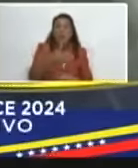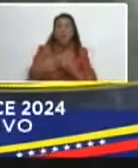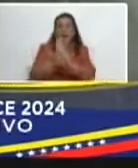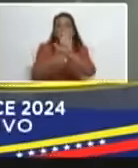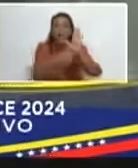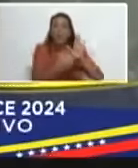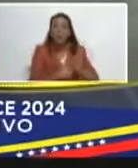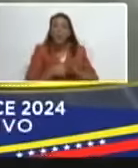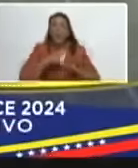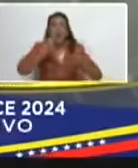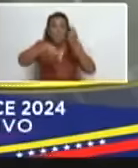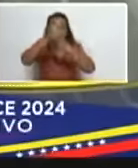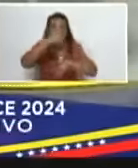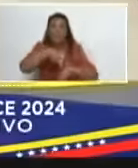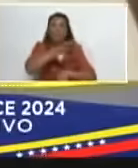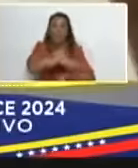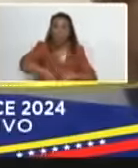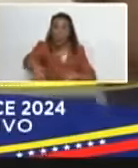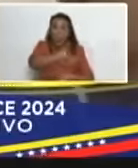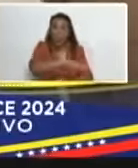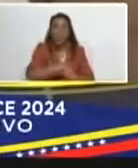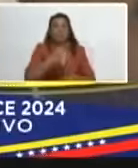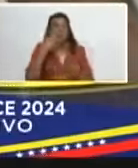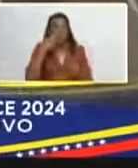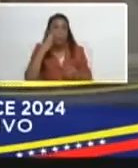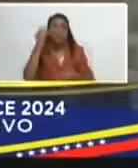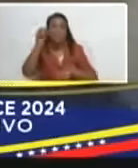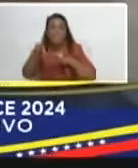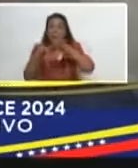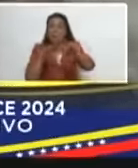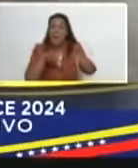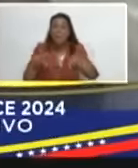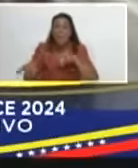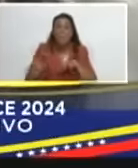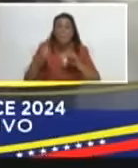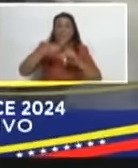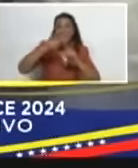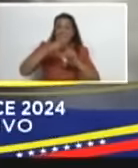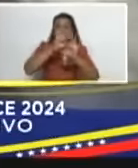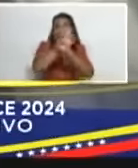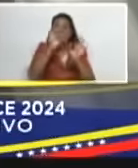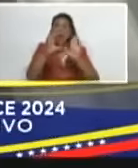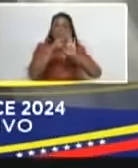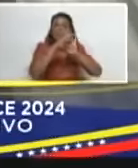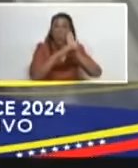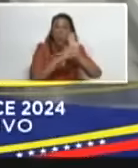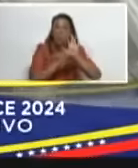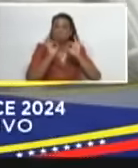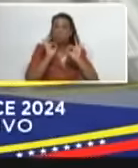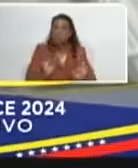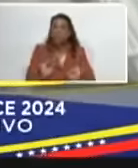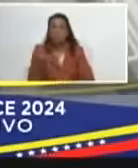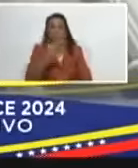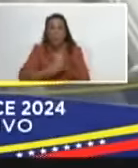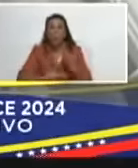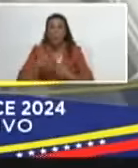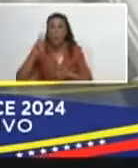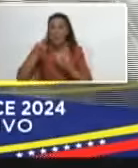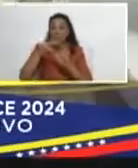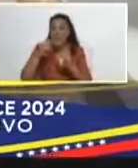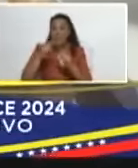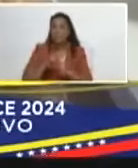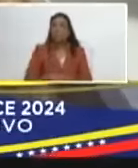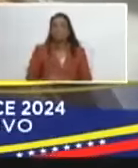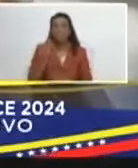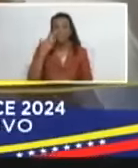y exportando. Estos son parte de los héroes que han venido con usted, presidente, construyendo lo que es esta dinámica de exportaciones no